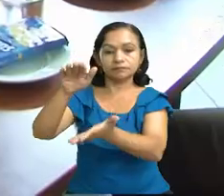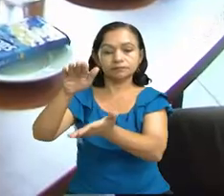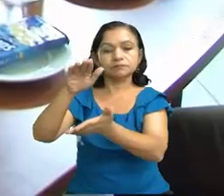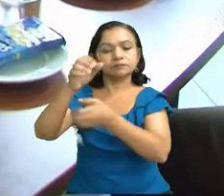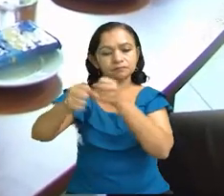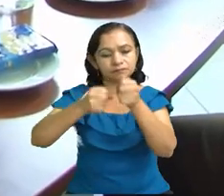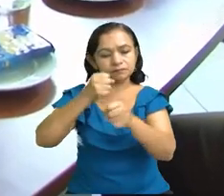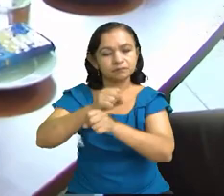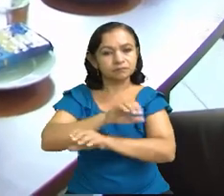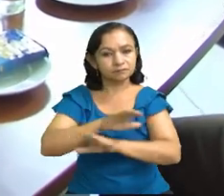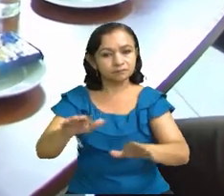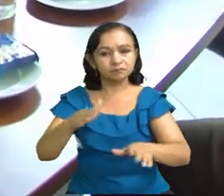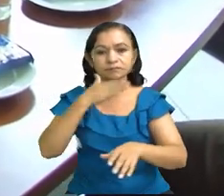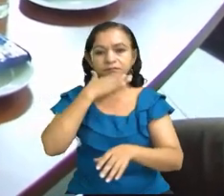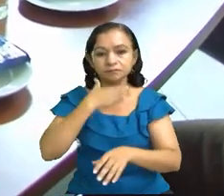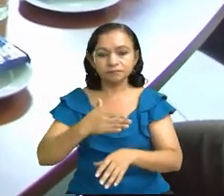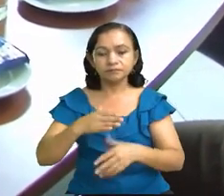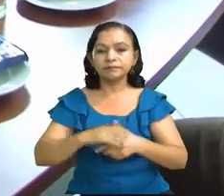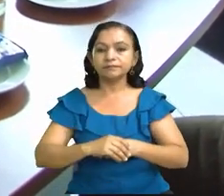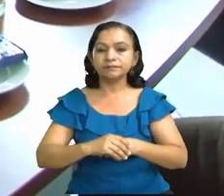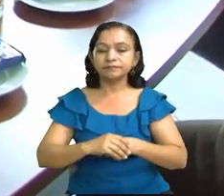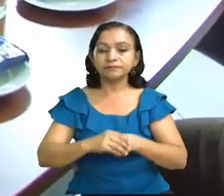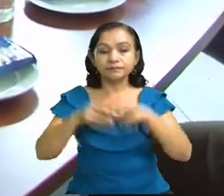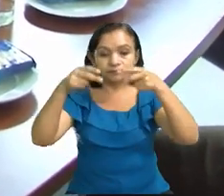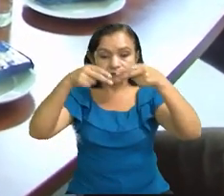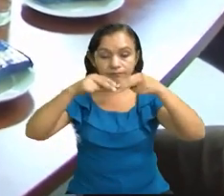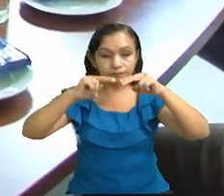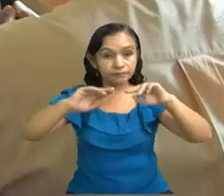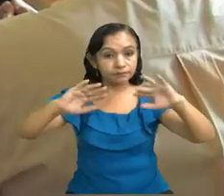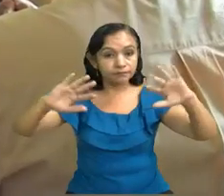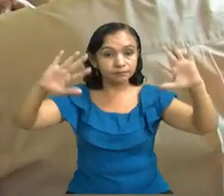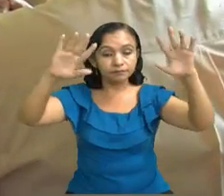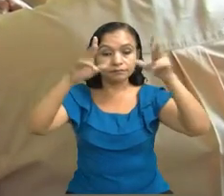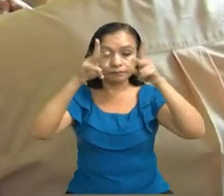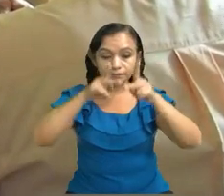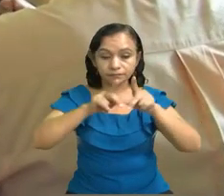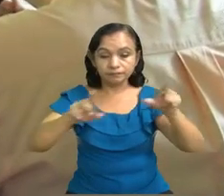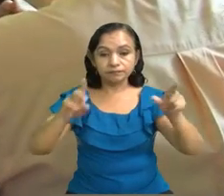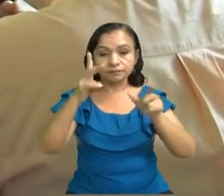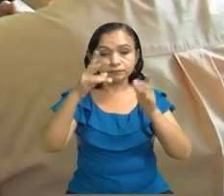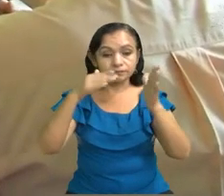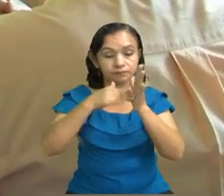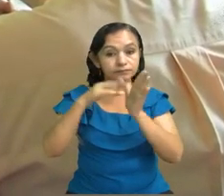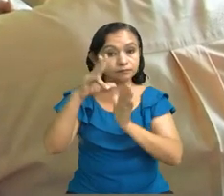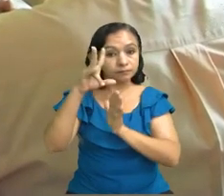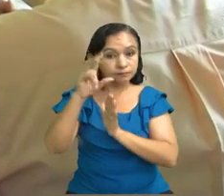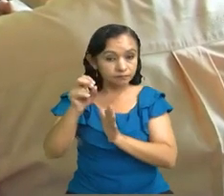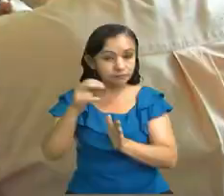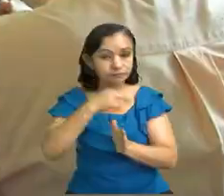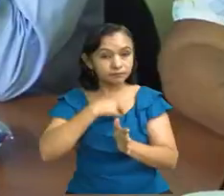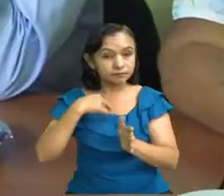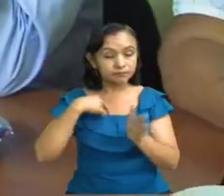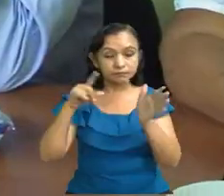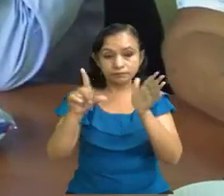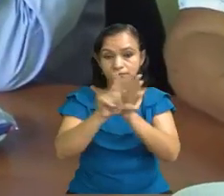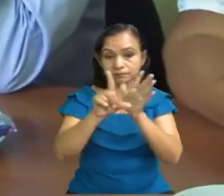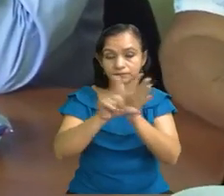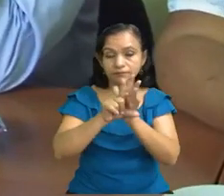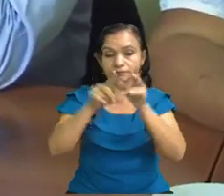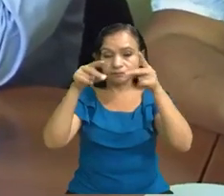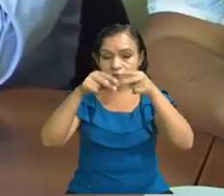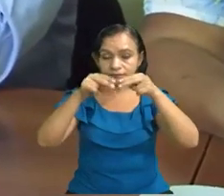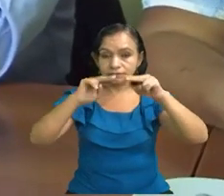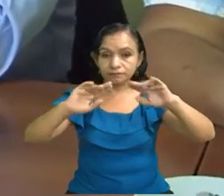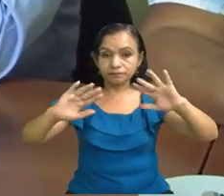año. La Comisión de Medio Ambiente, en tanto, entre sus planes 2020 incluye la ejecución de la Ley General de Medio